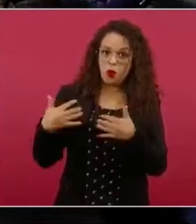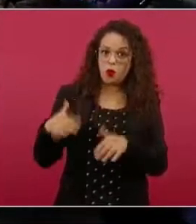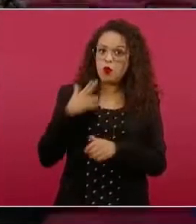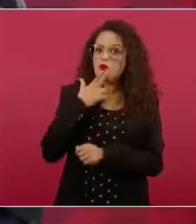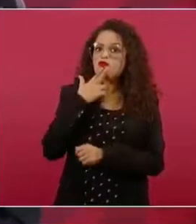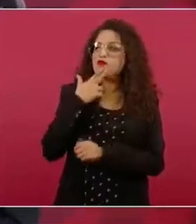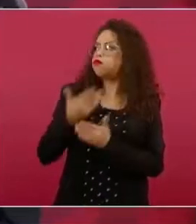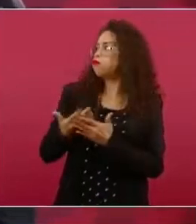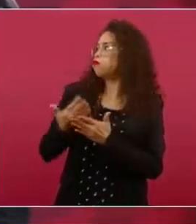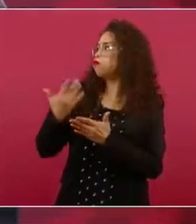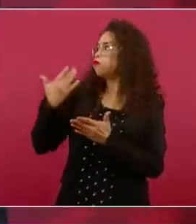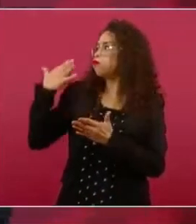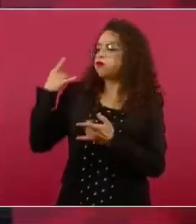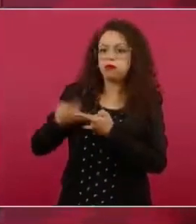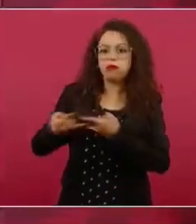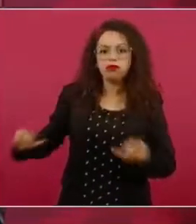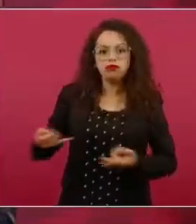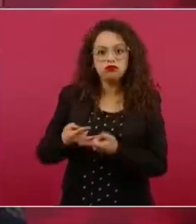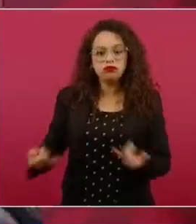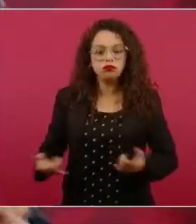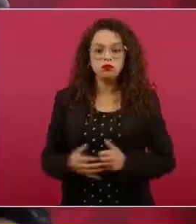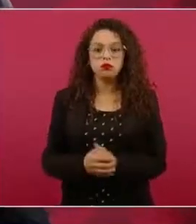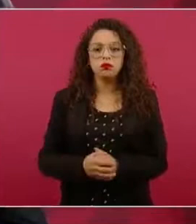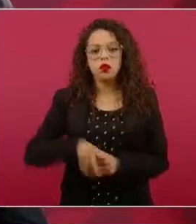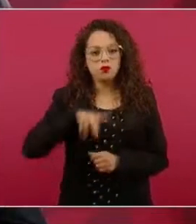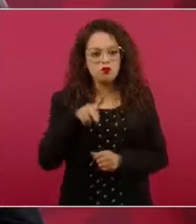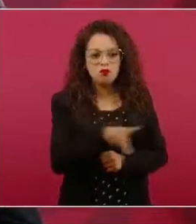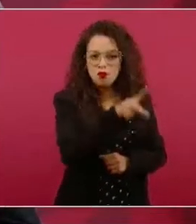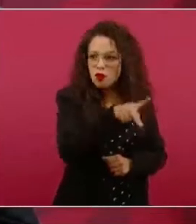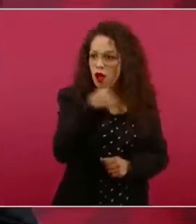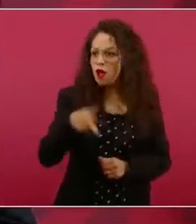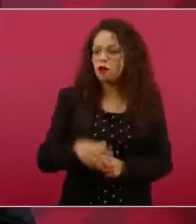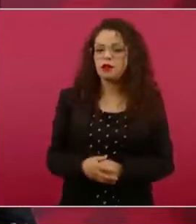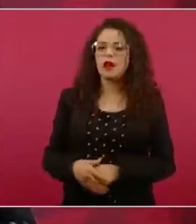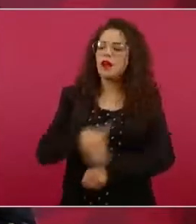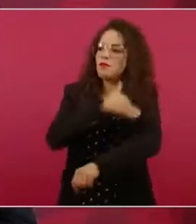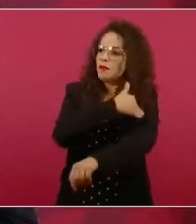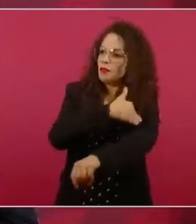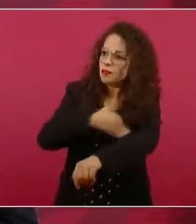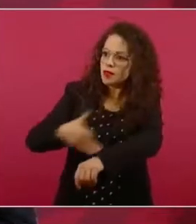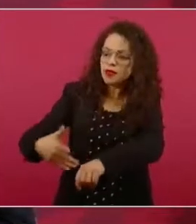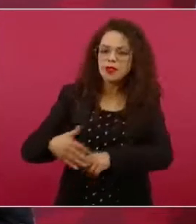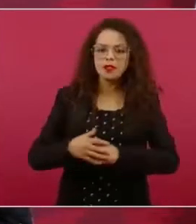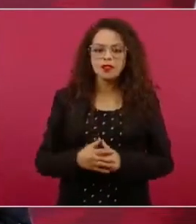y en las familias, en los pueblos, en el México profundo,